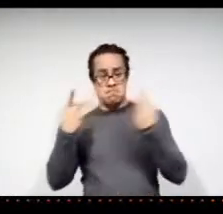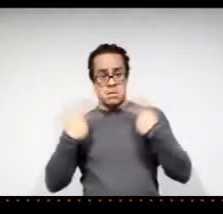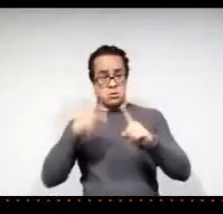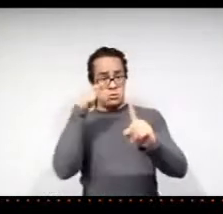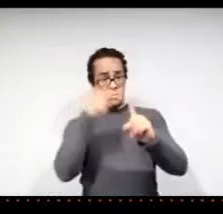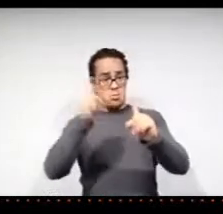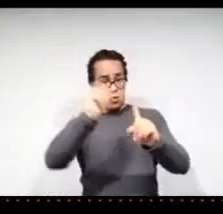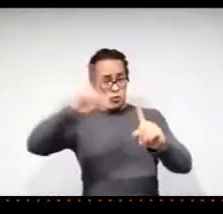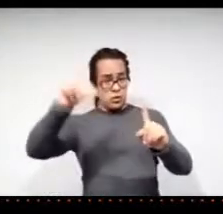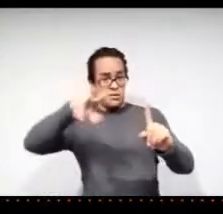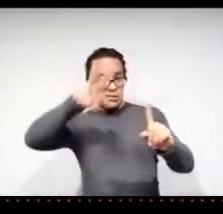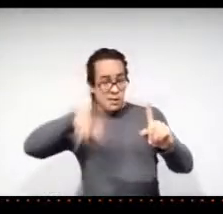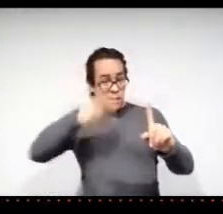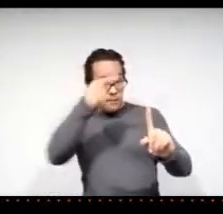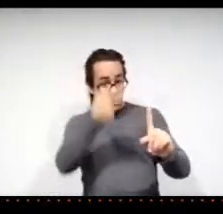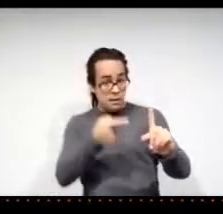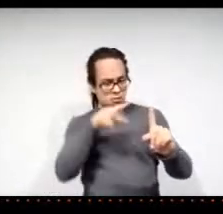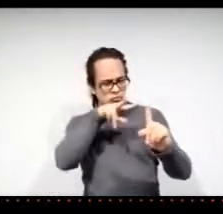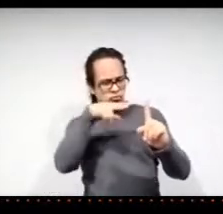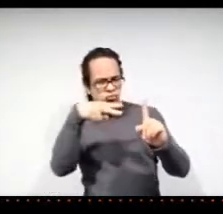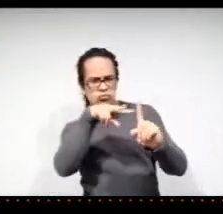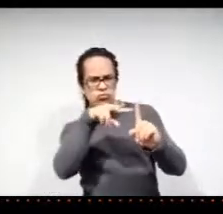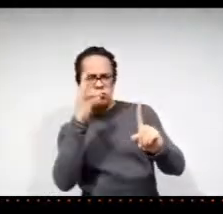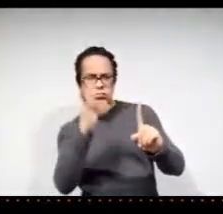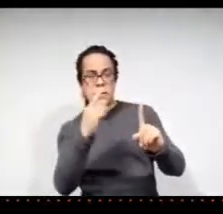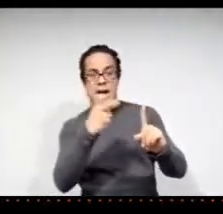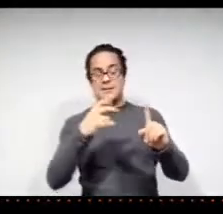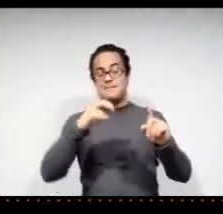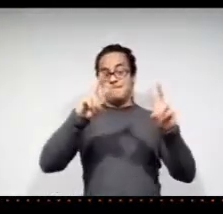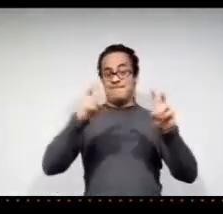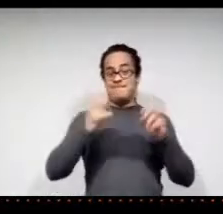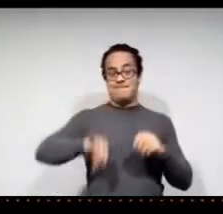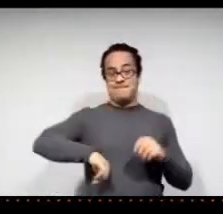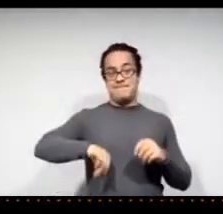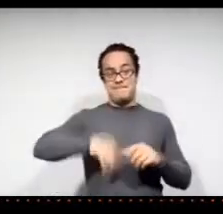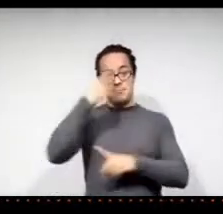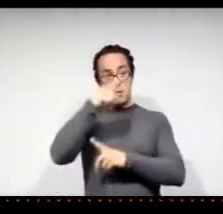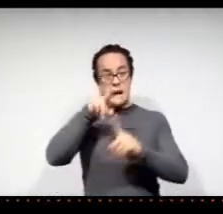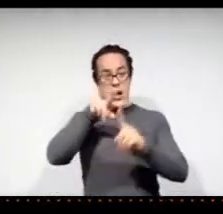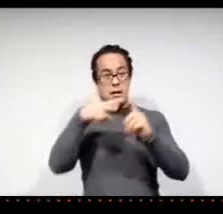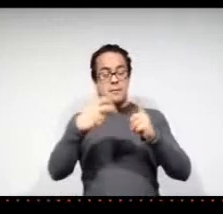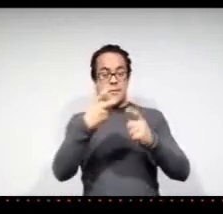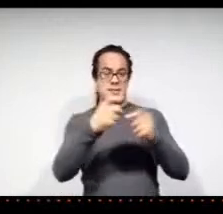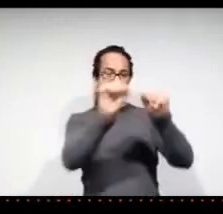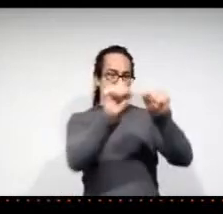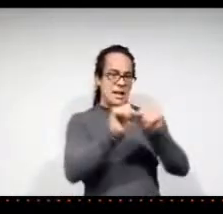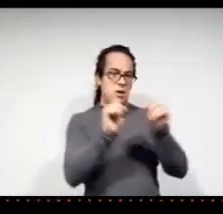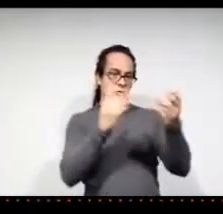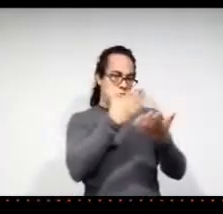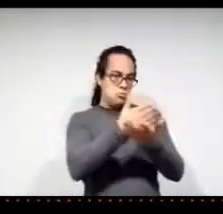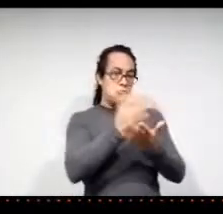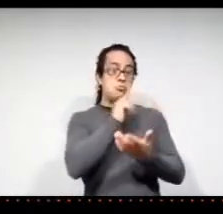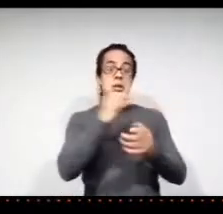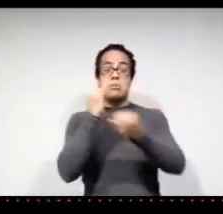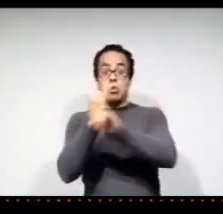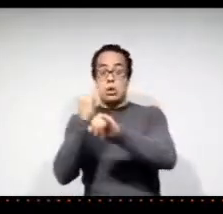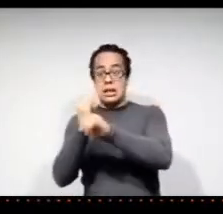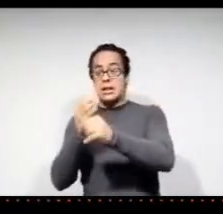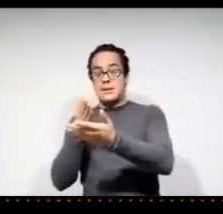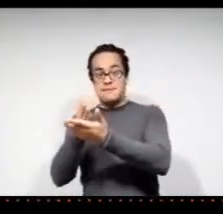para realizar una tarea. Y eso es un tema, creo, muy interesante también para explorar, tanto en presencial como en la distancia, en términos de